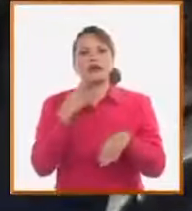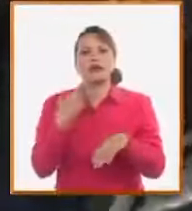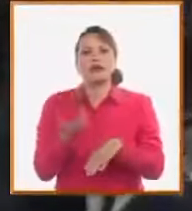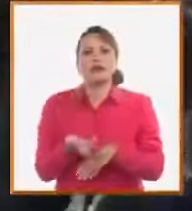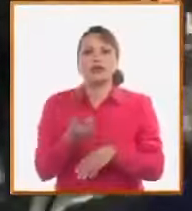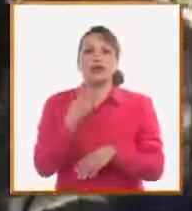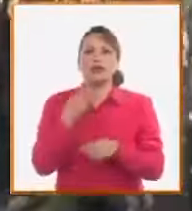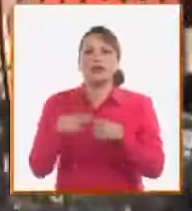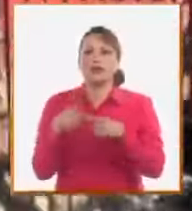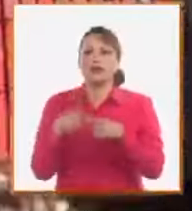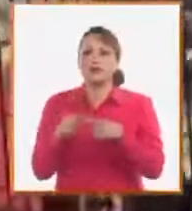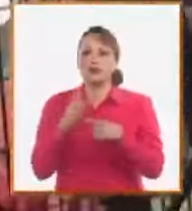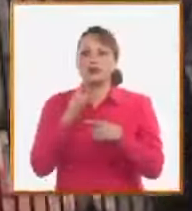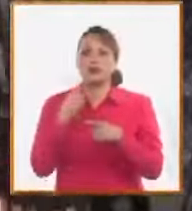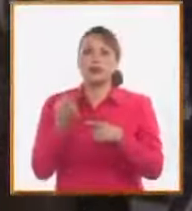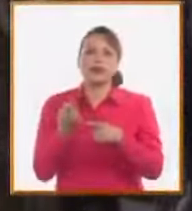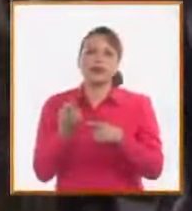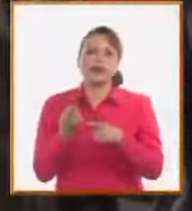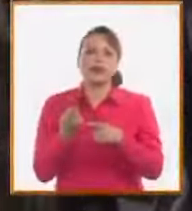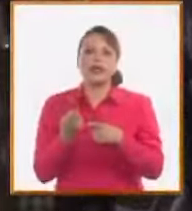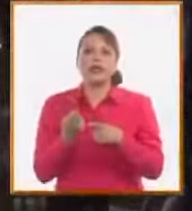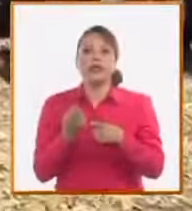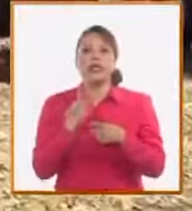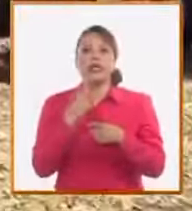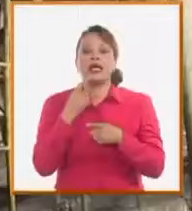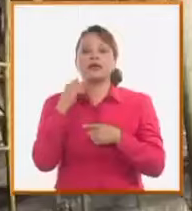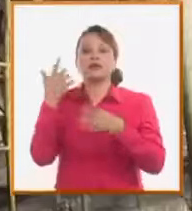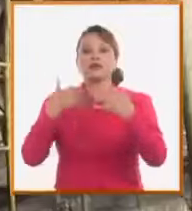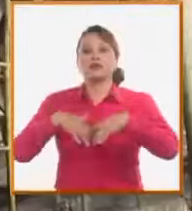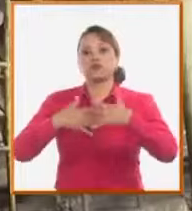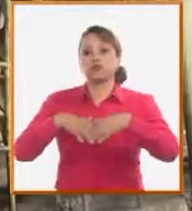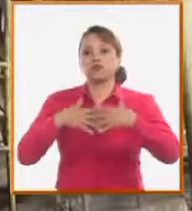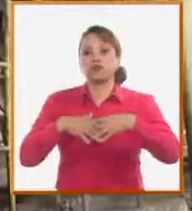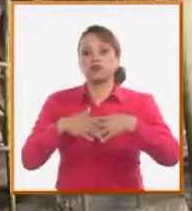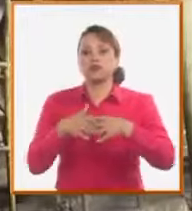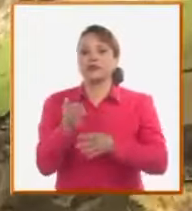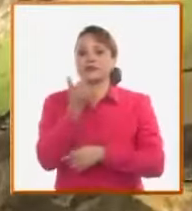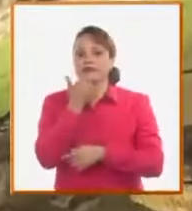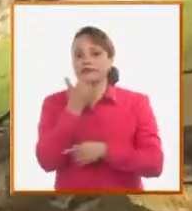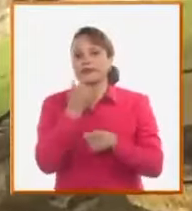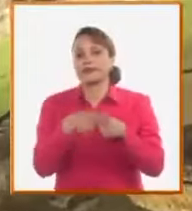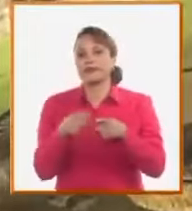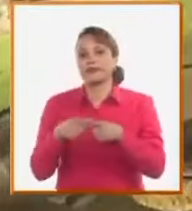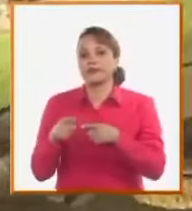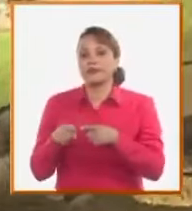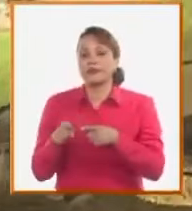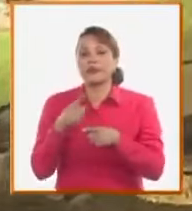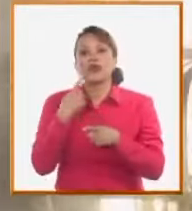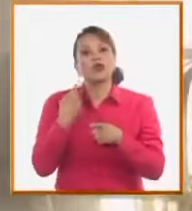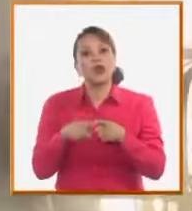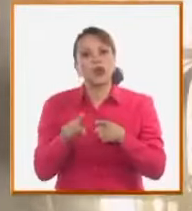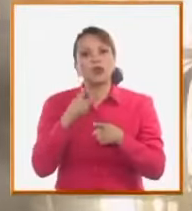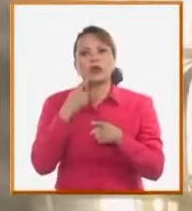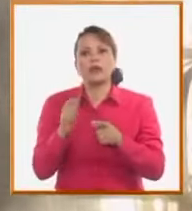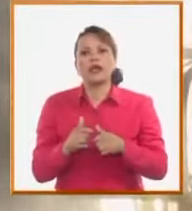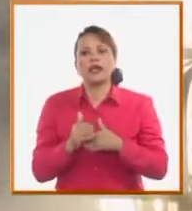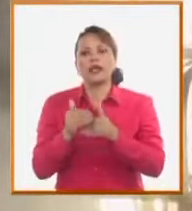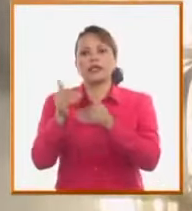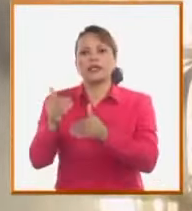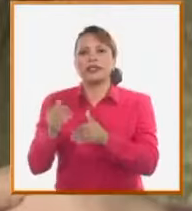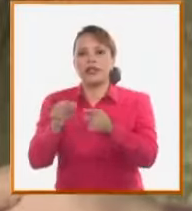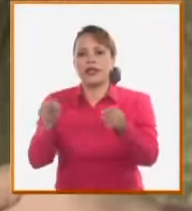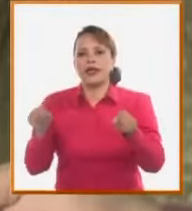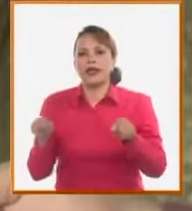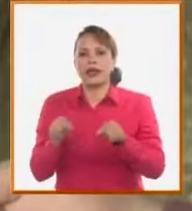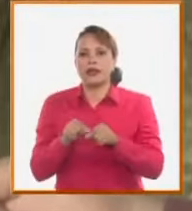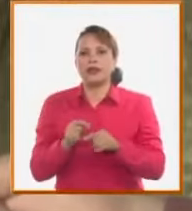factores subjetivos por la imposibilidad de las industrias, pero también prima condiciones subjetivas para extender las áreas en